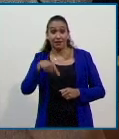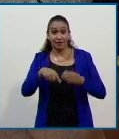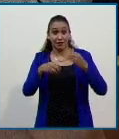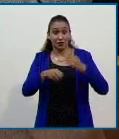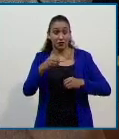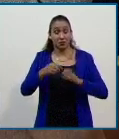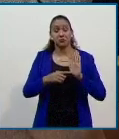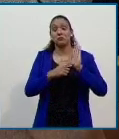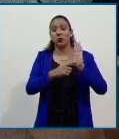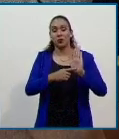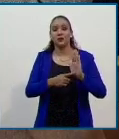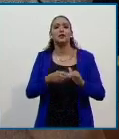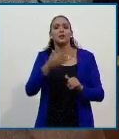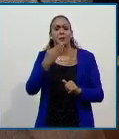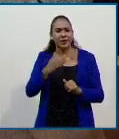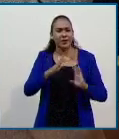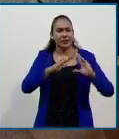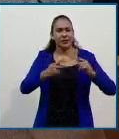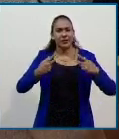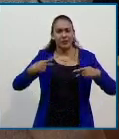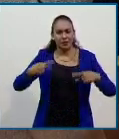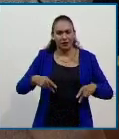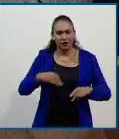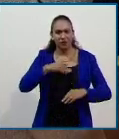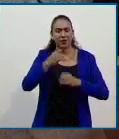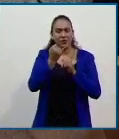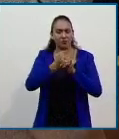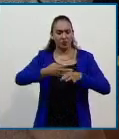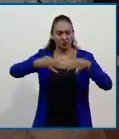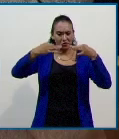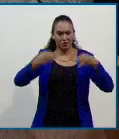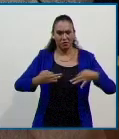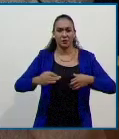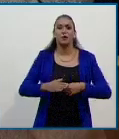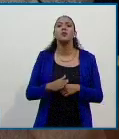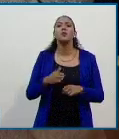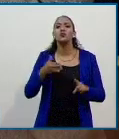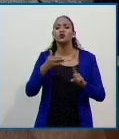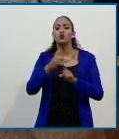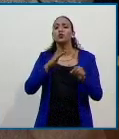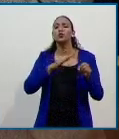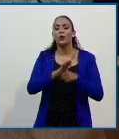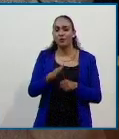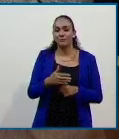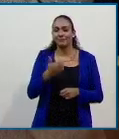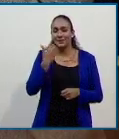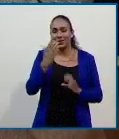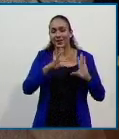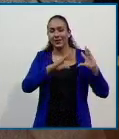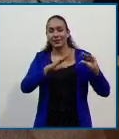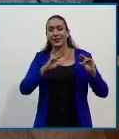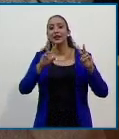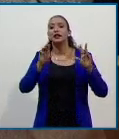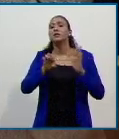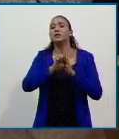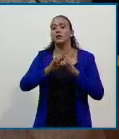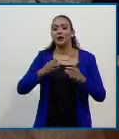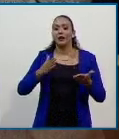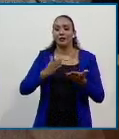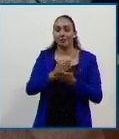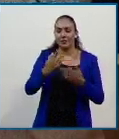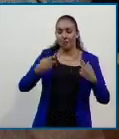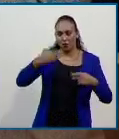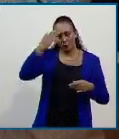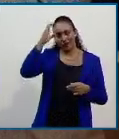de la persona y un servicio público que tiene una función social, con la que se busca el acceso al conocimiento, a